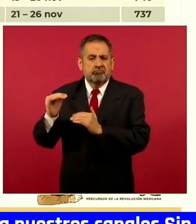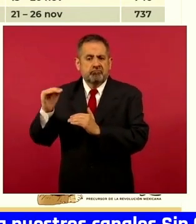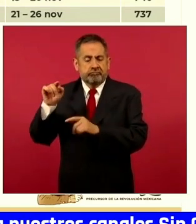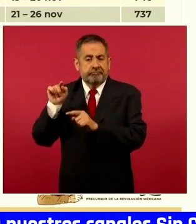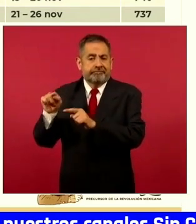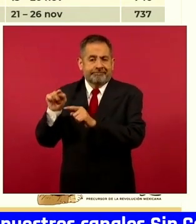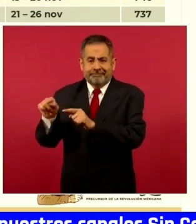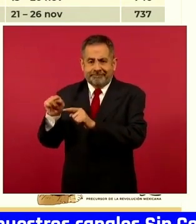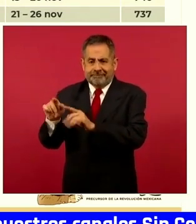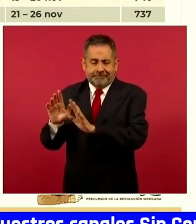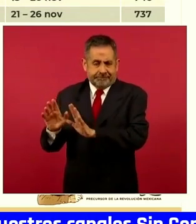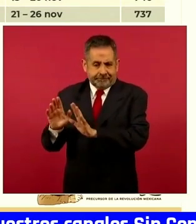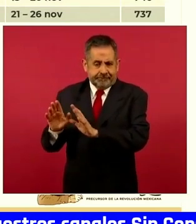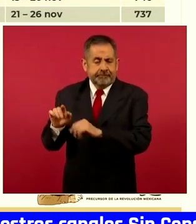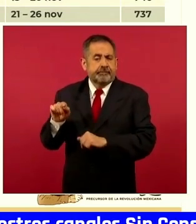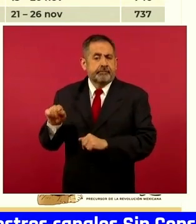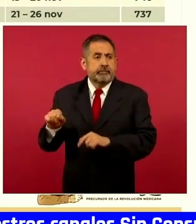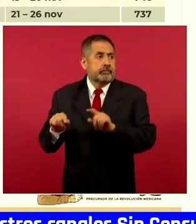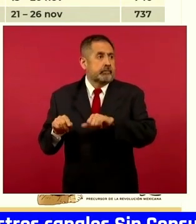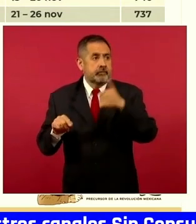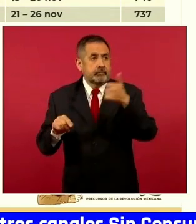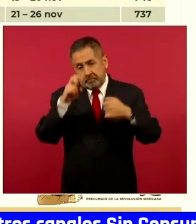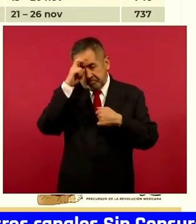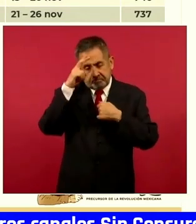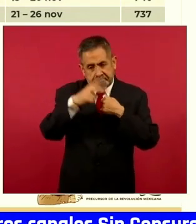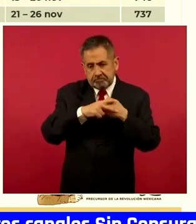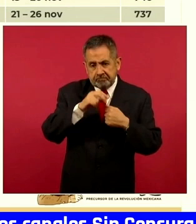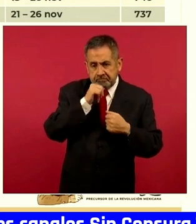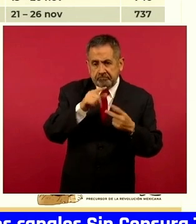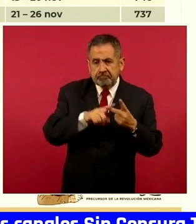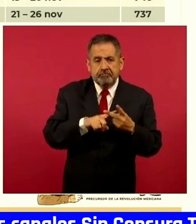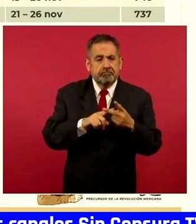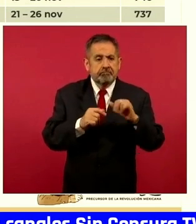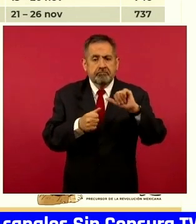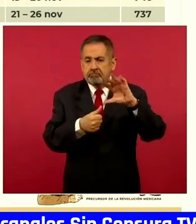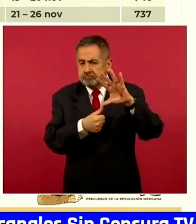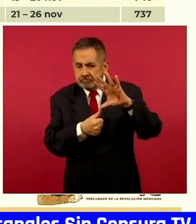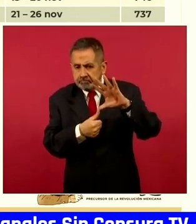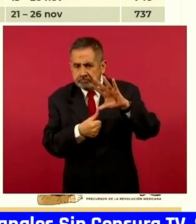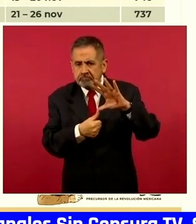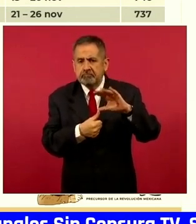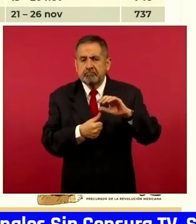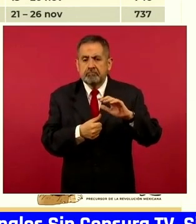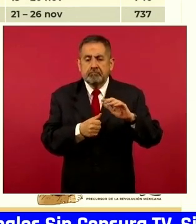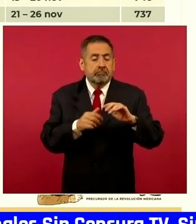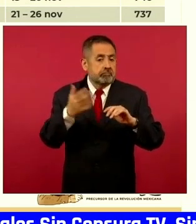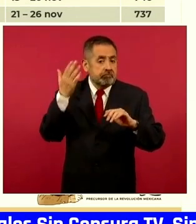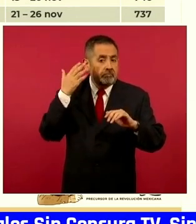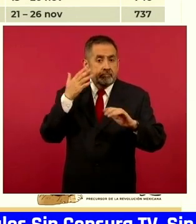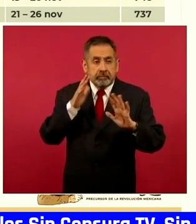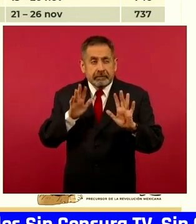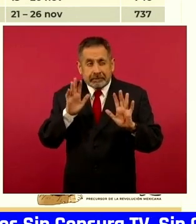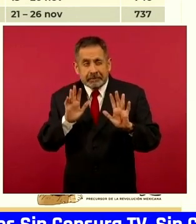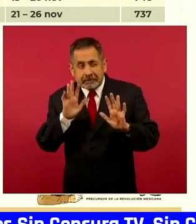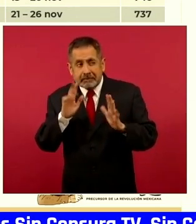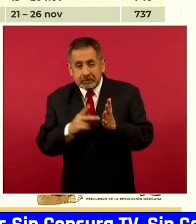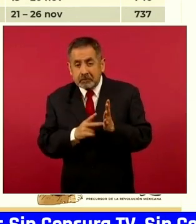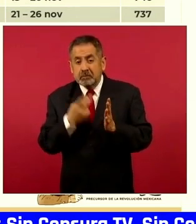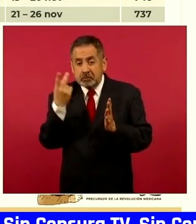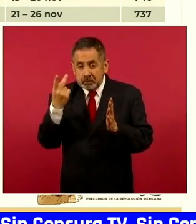casos. En particular, la región europea, la región de América del Norte, que parecían que iban a tener